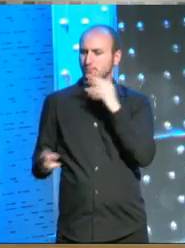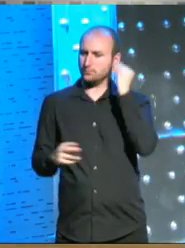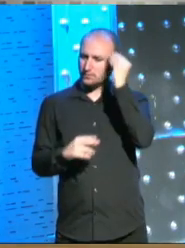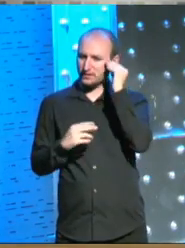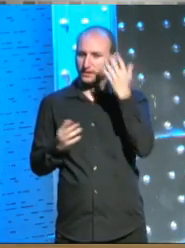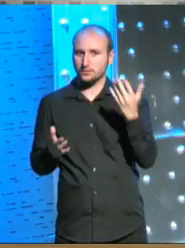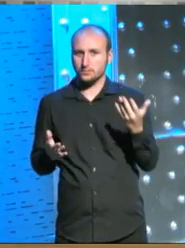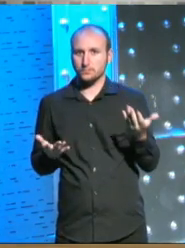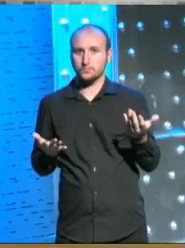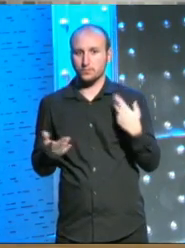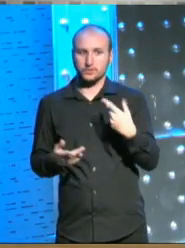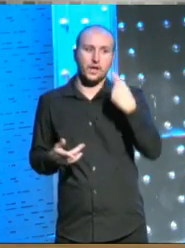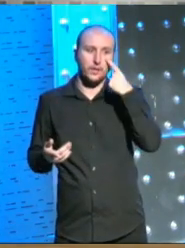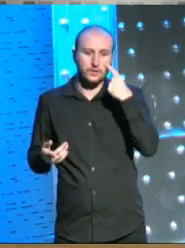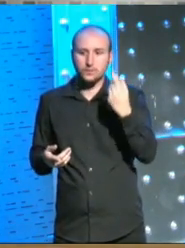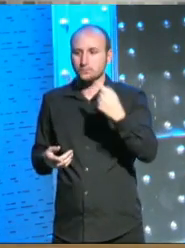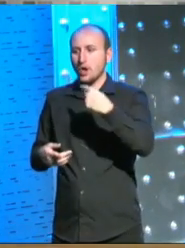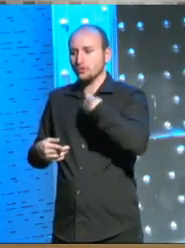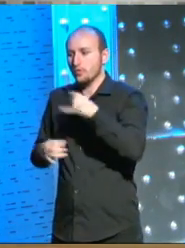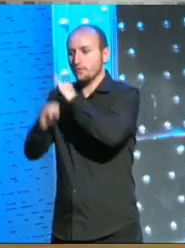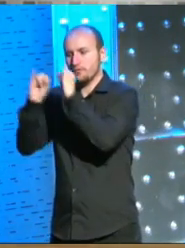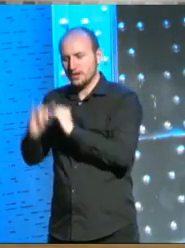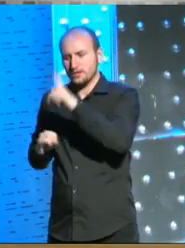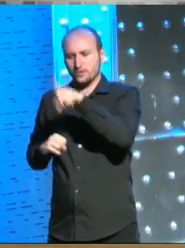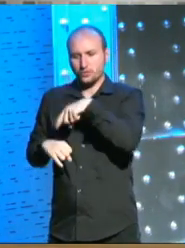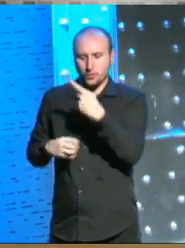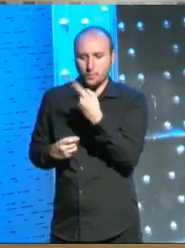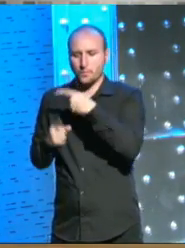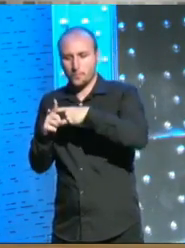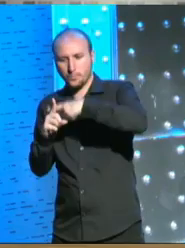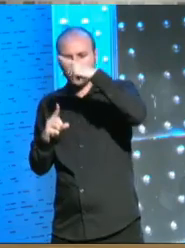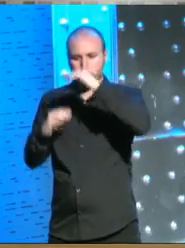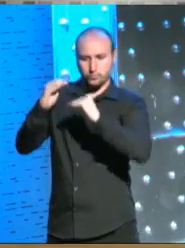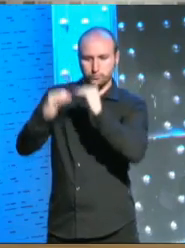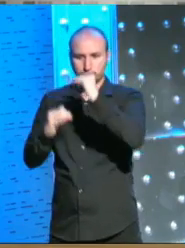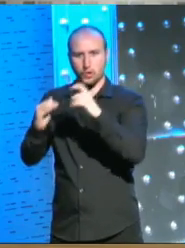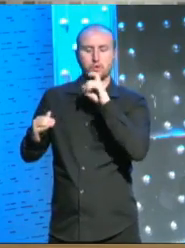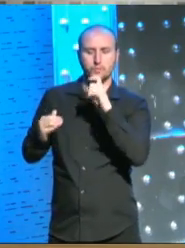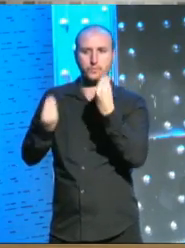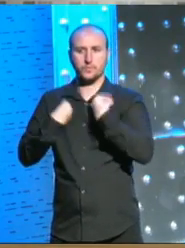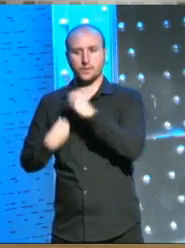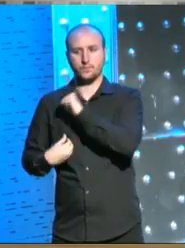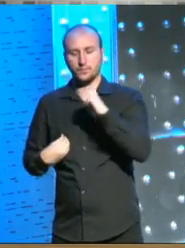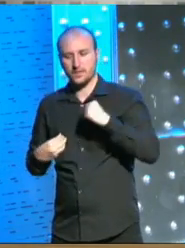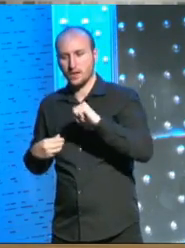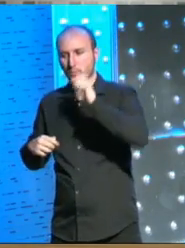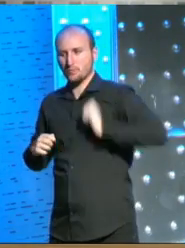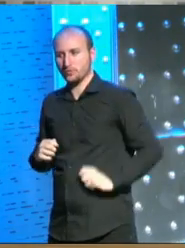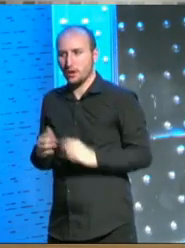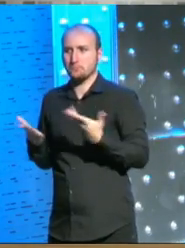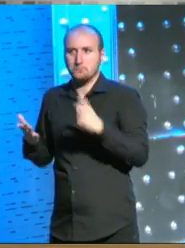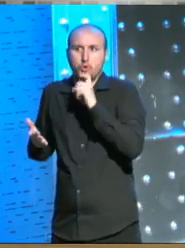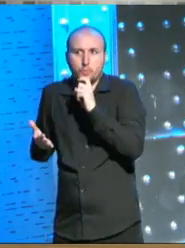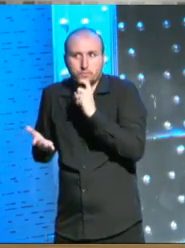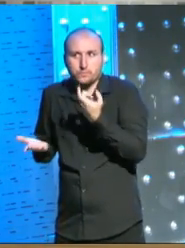pensar, bueno, a ver, vamos a ver, ¿soy feliz? ¿No soy feliz? Un poco, mucho, en mi vida privada, en mi vida profesional, ¿no? Y